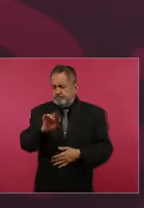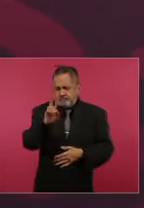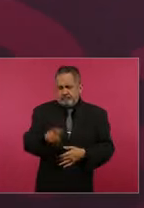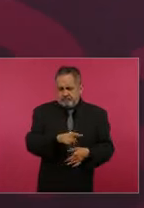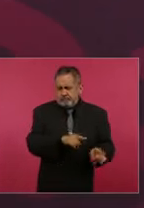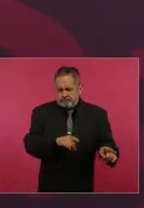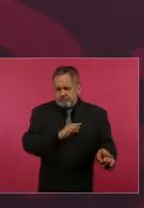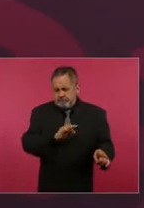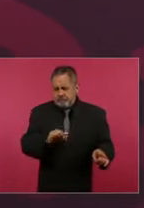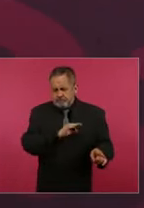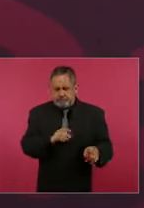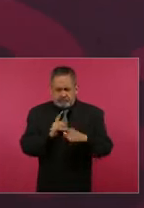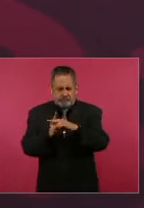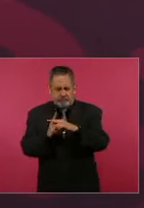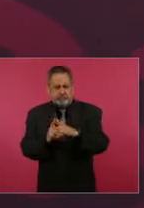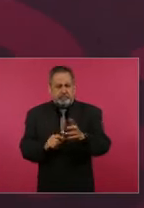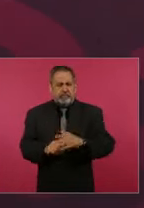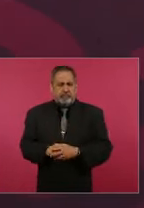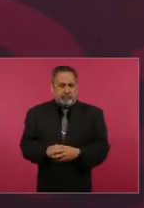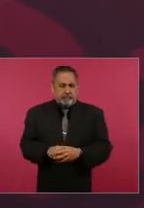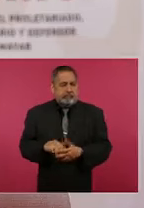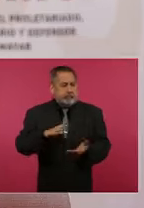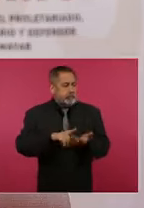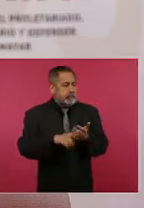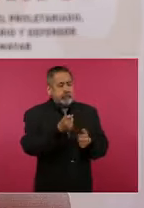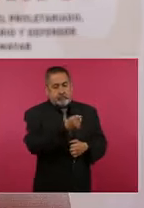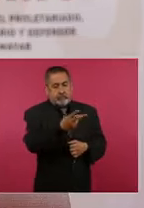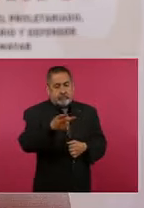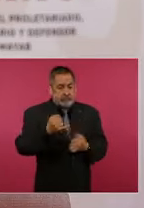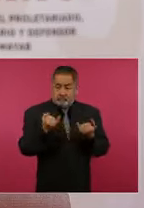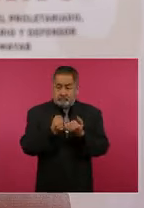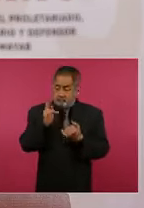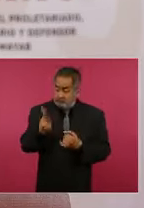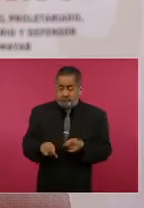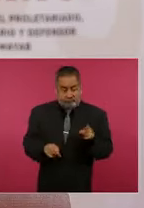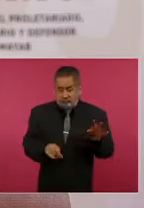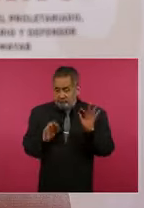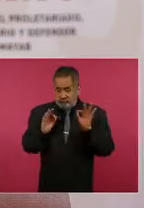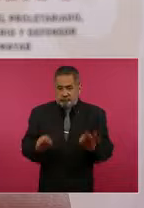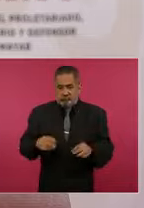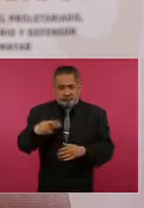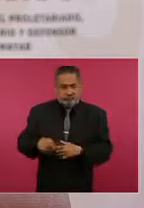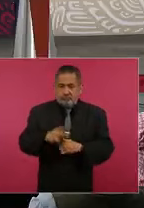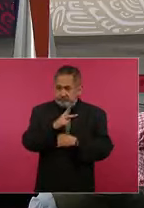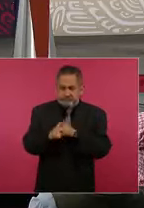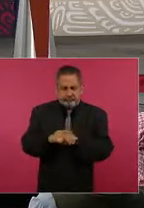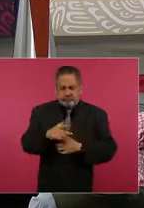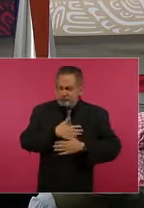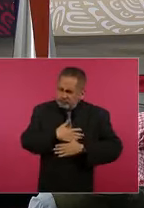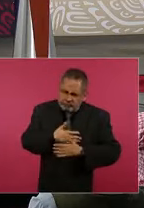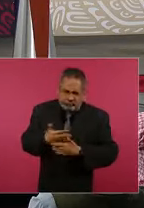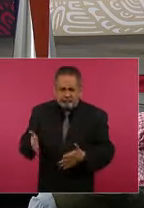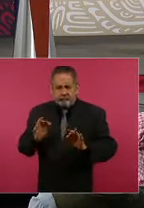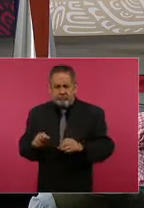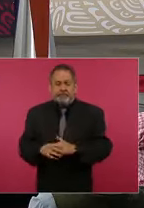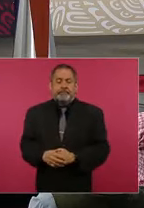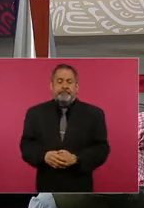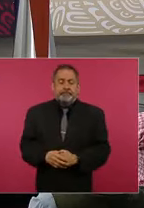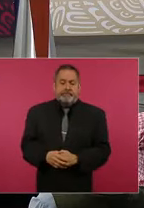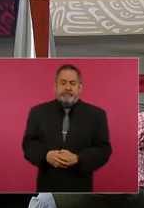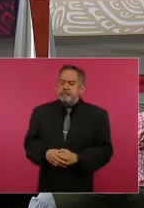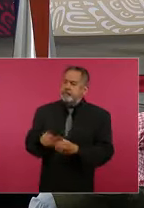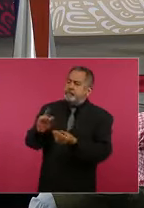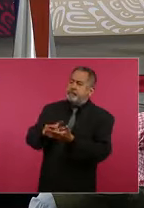Pues que los hay así en nuestro país. Pues muchas